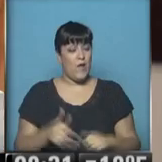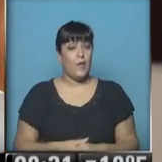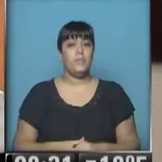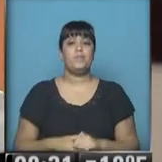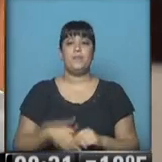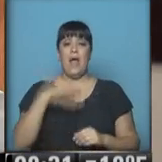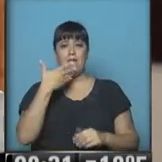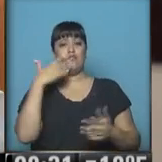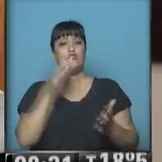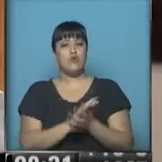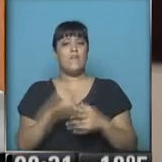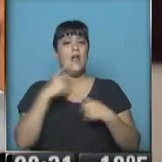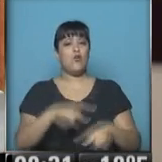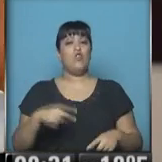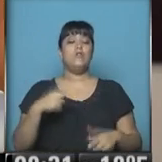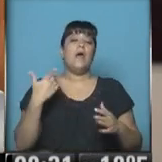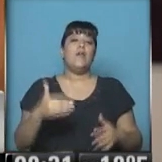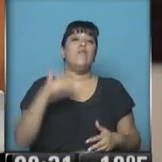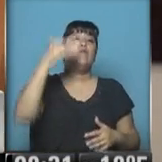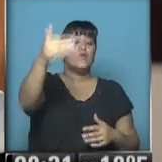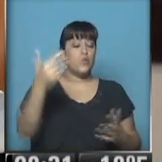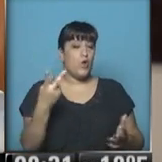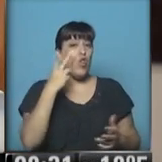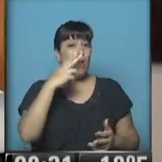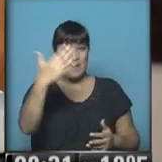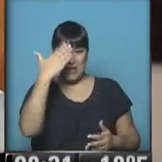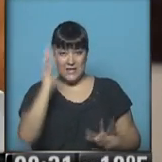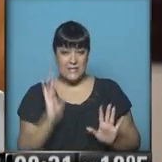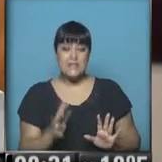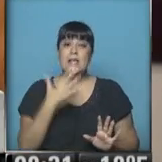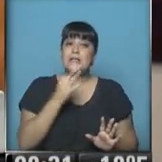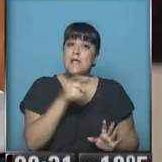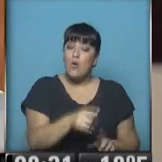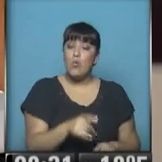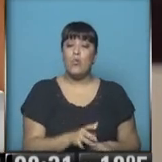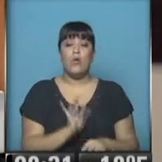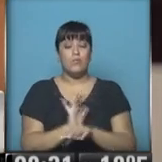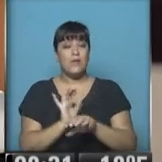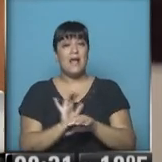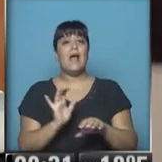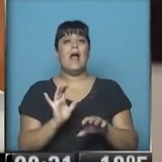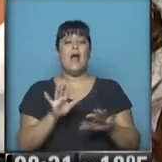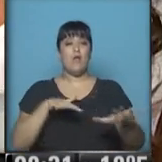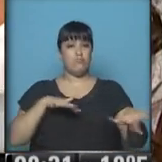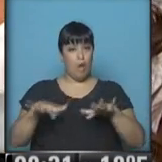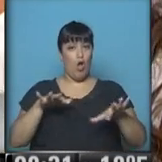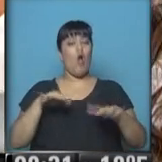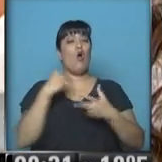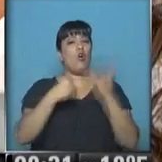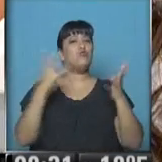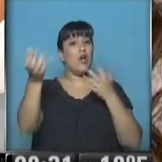en cuenta la gestión y ya Mirando a la proyección 2015 no seguramente el resultado de gestión ayuda a tener una